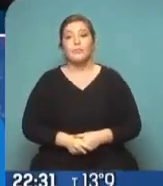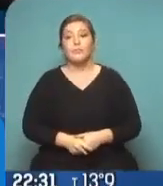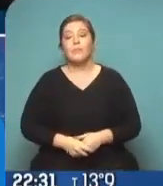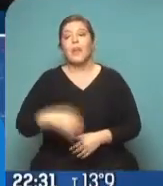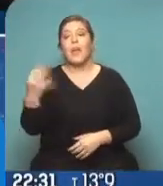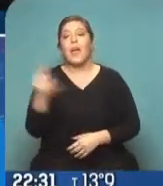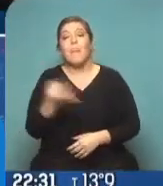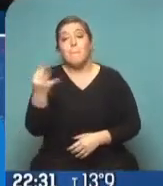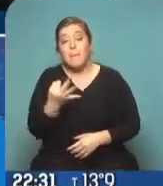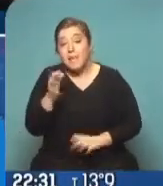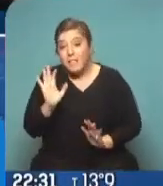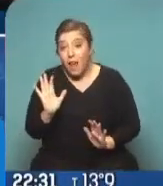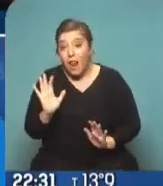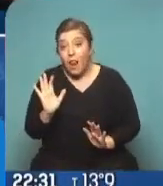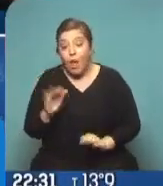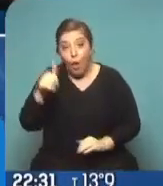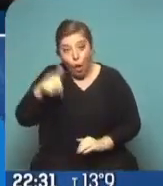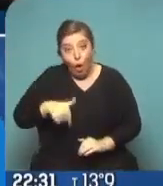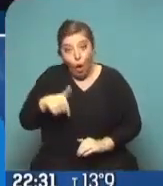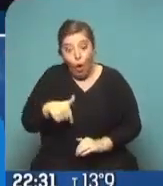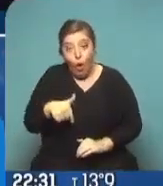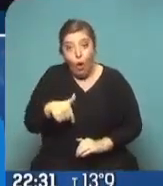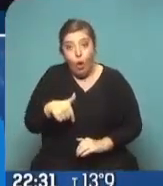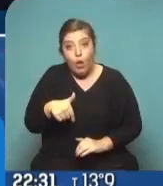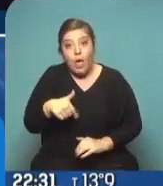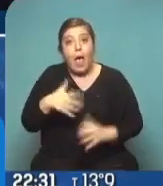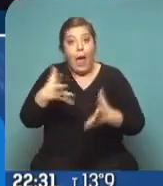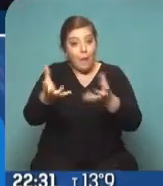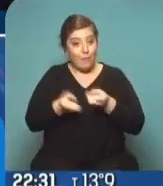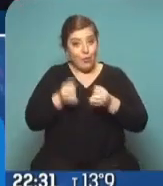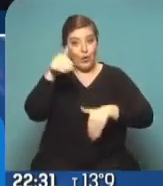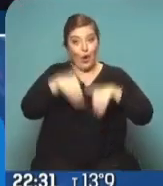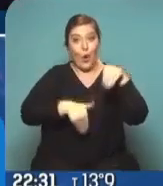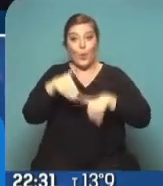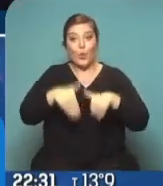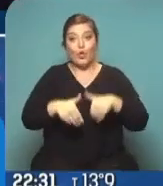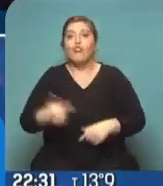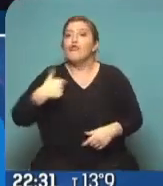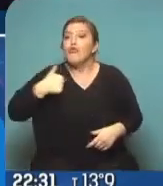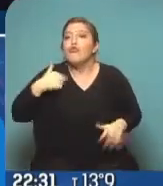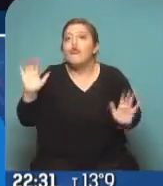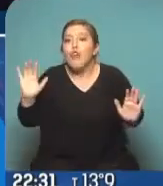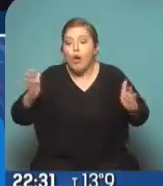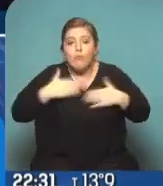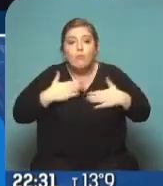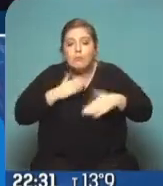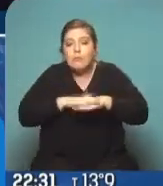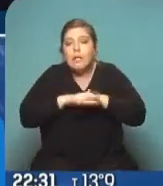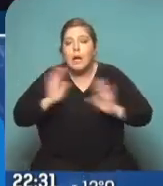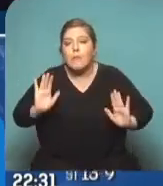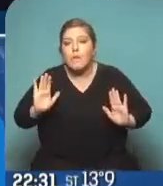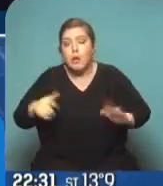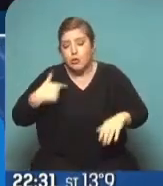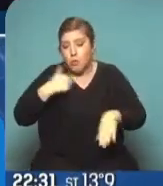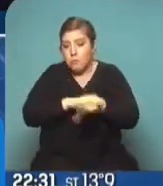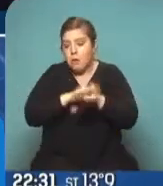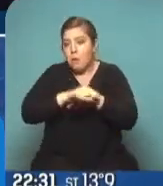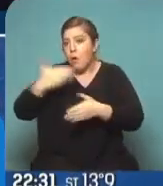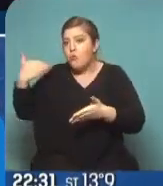que hoy han recibido más apoyo en los votos. Yo voy a hacer mi parte, como vengo haciéndome cargo hace